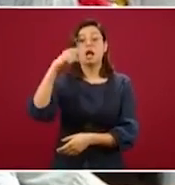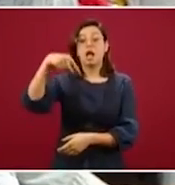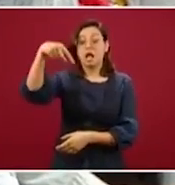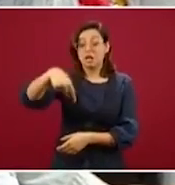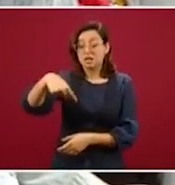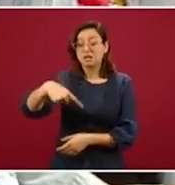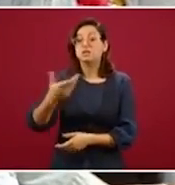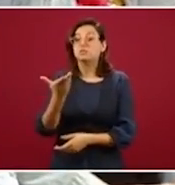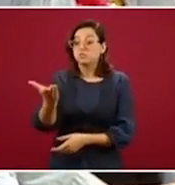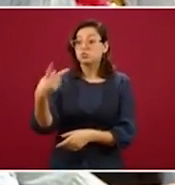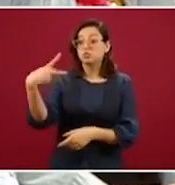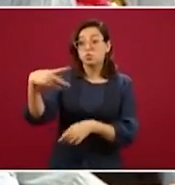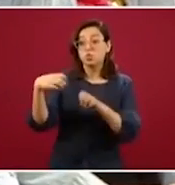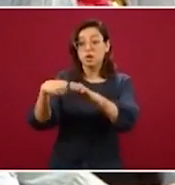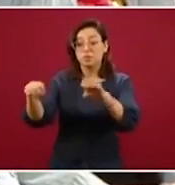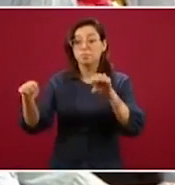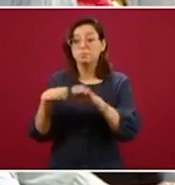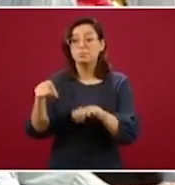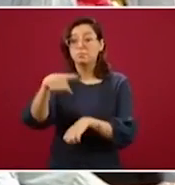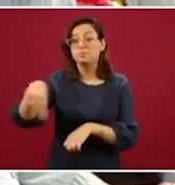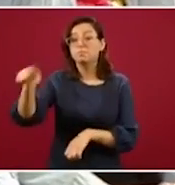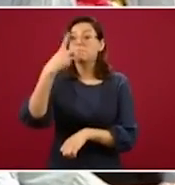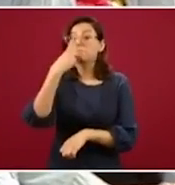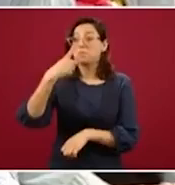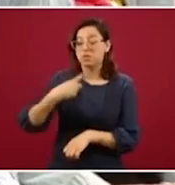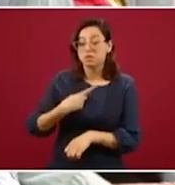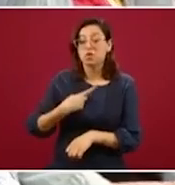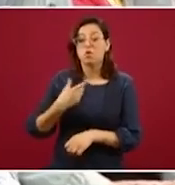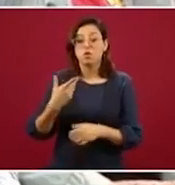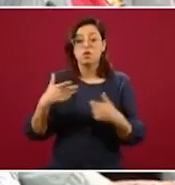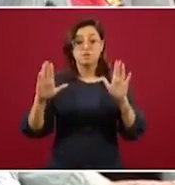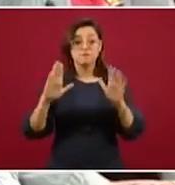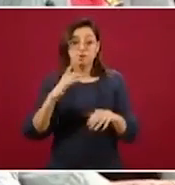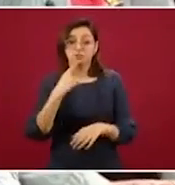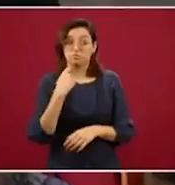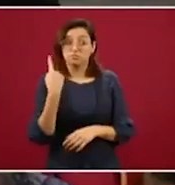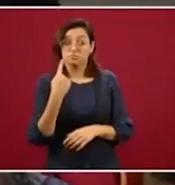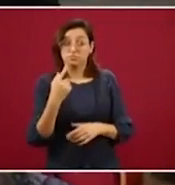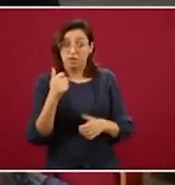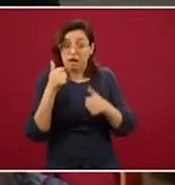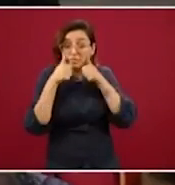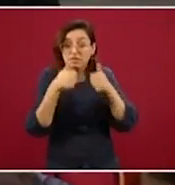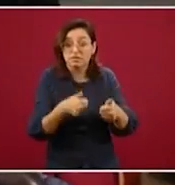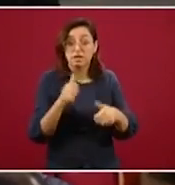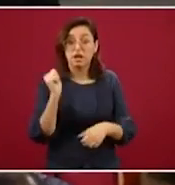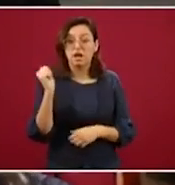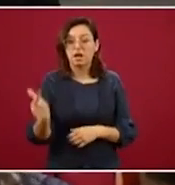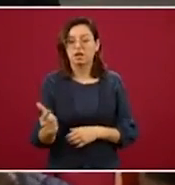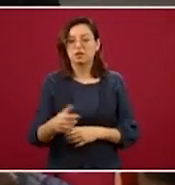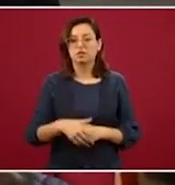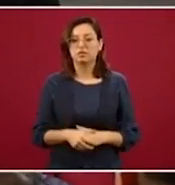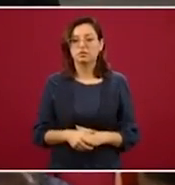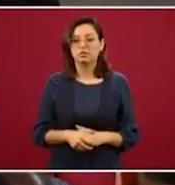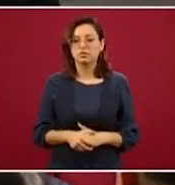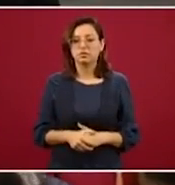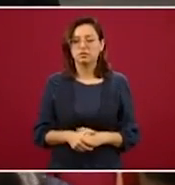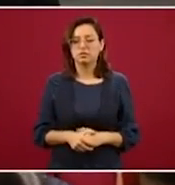gente que trabaja con usted, me dijo que se iban a tomar medidas. Nosotros no vamos a poder